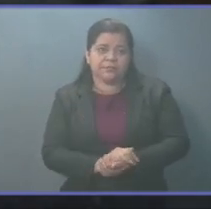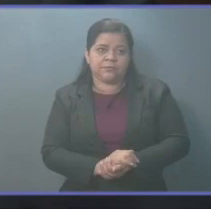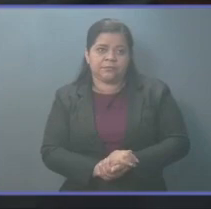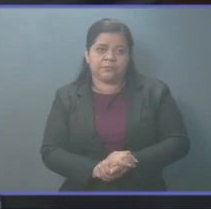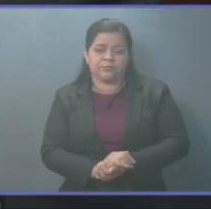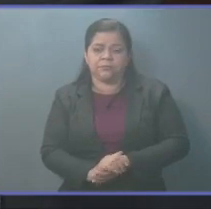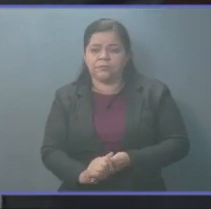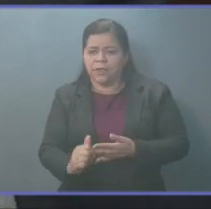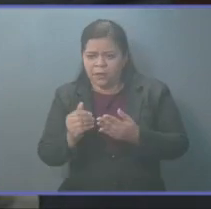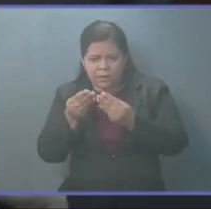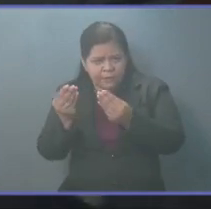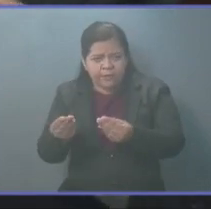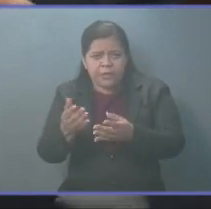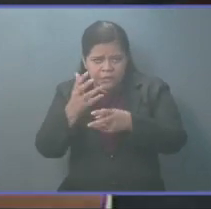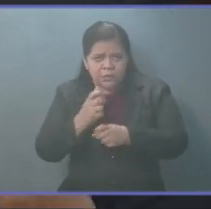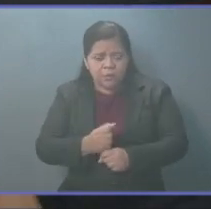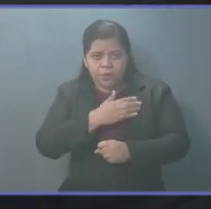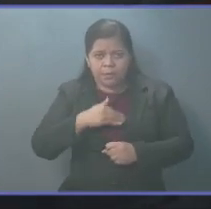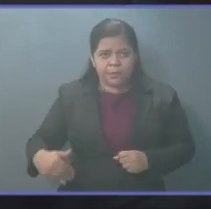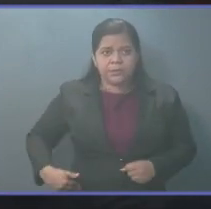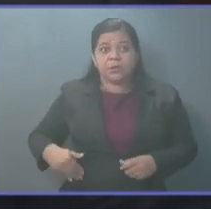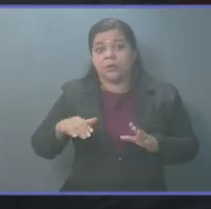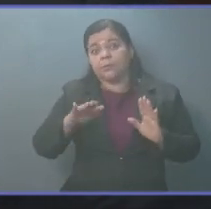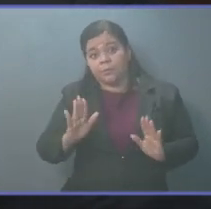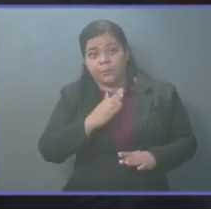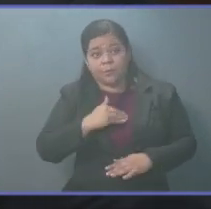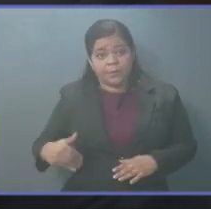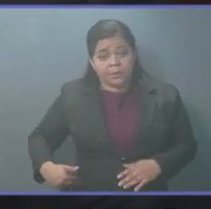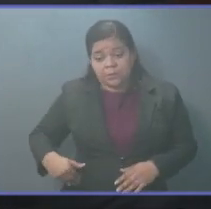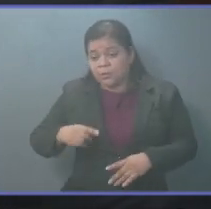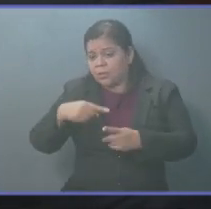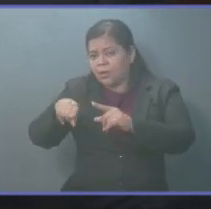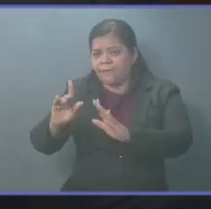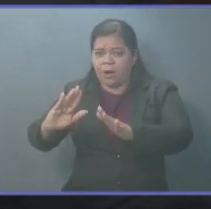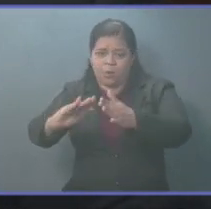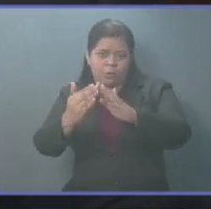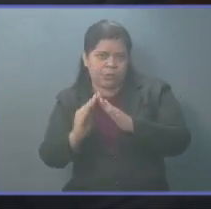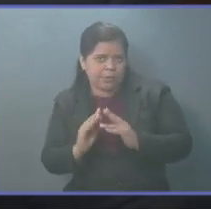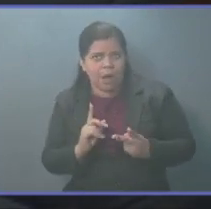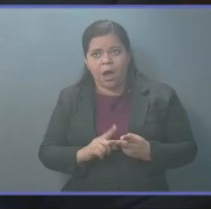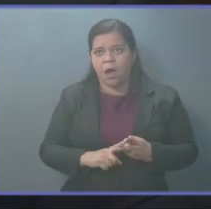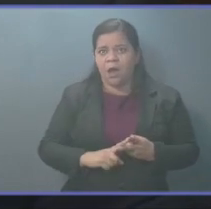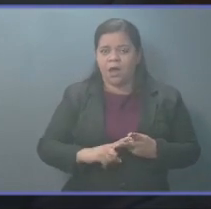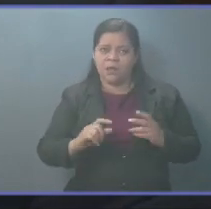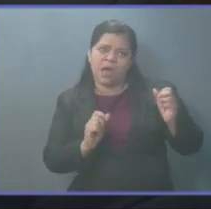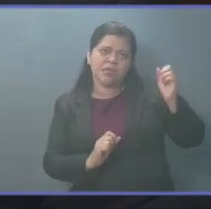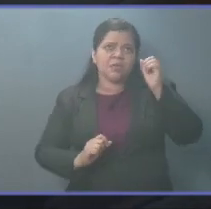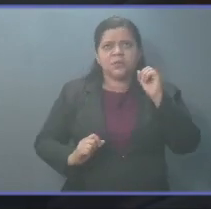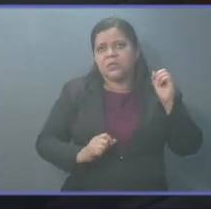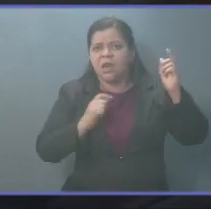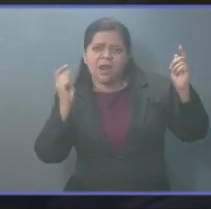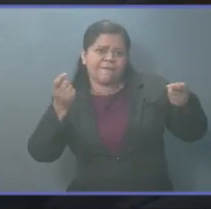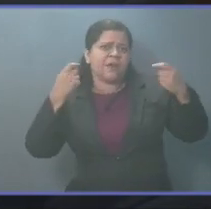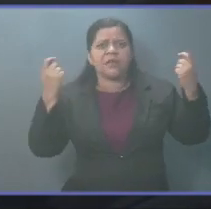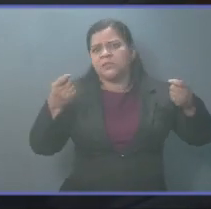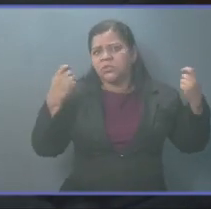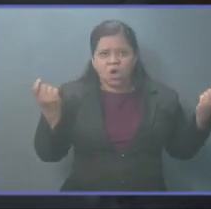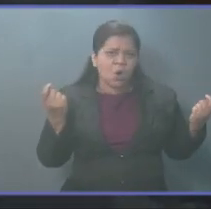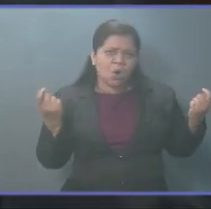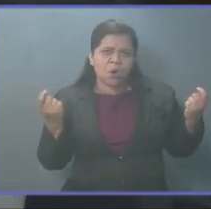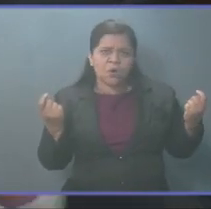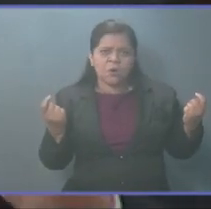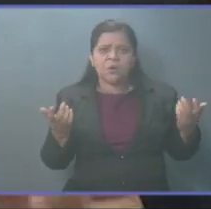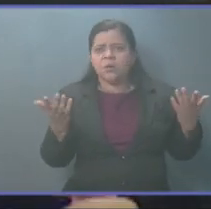Usted le va a dar seguridad al presidente, pero el presidente va a alguna comunidad, alguna discoteca, alguna celebración,